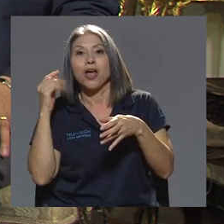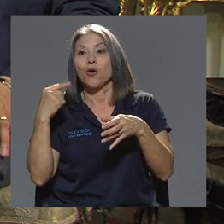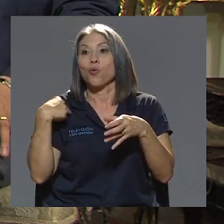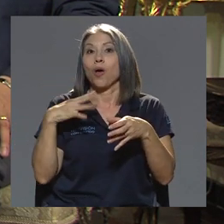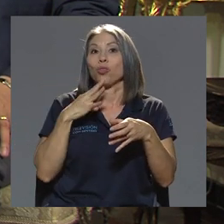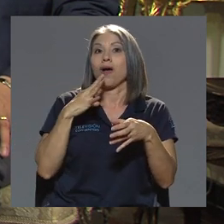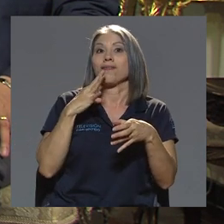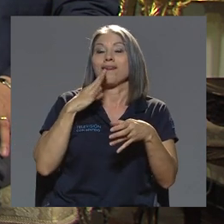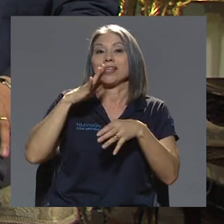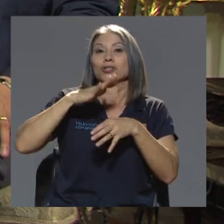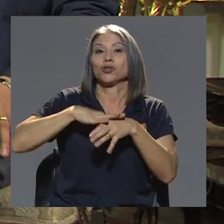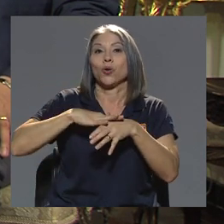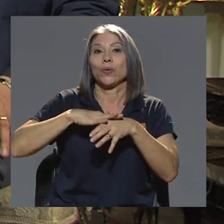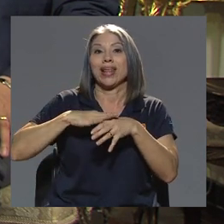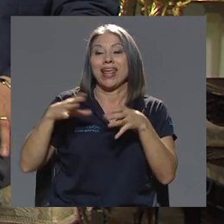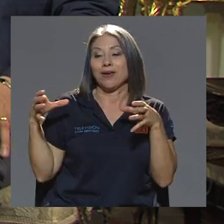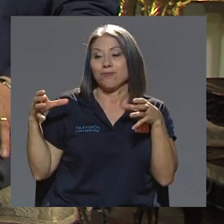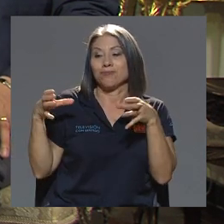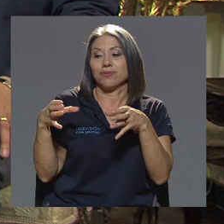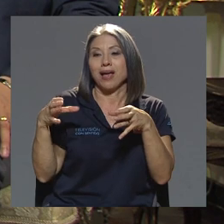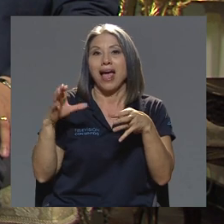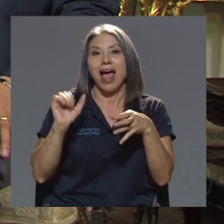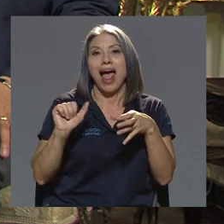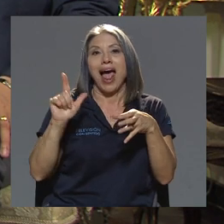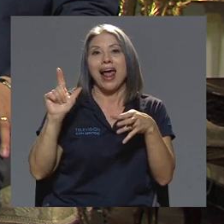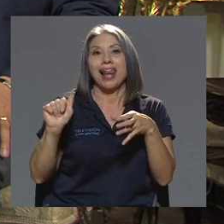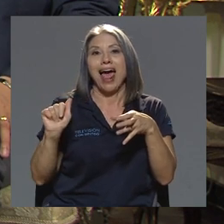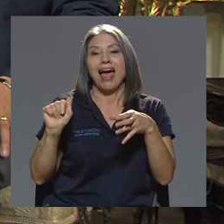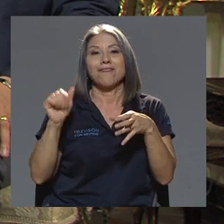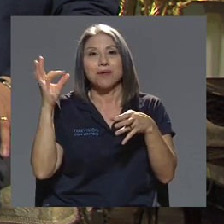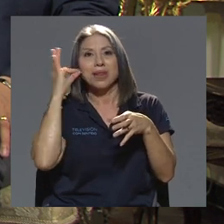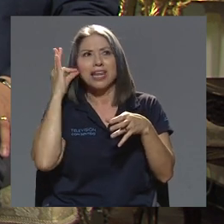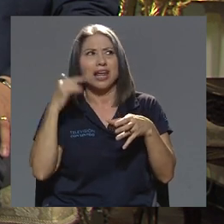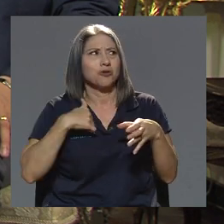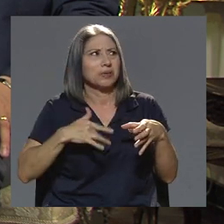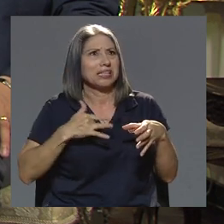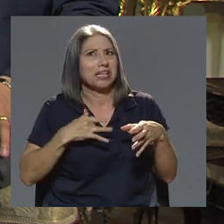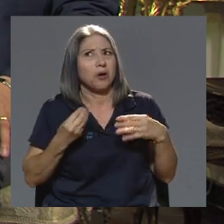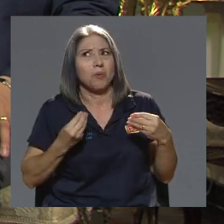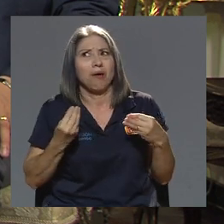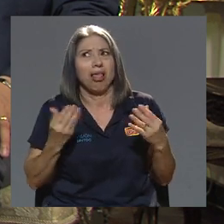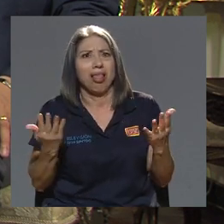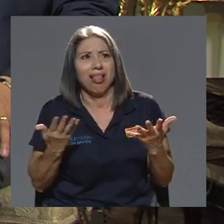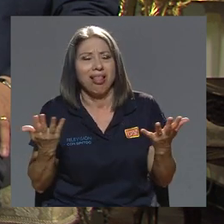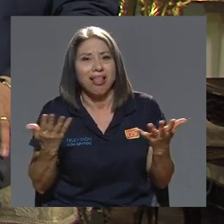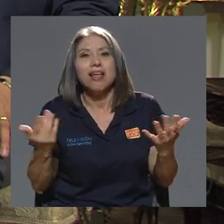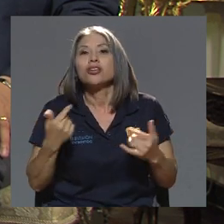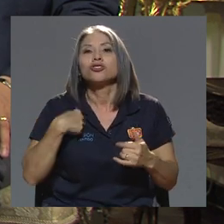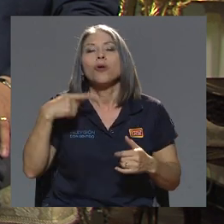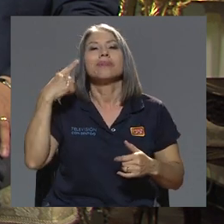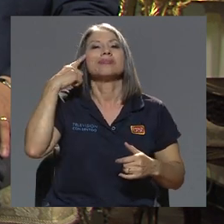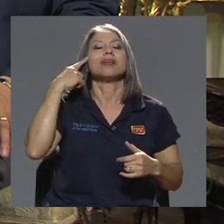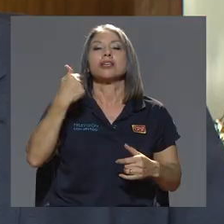como un pollo desplumado. Y decía, yo no soy ningún ala de nadie. Yo necesito que el sector femenino tenga la misma representación que el